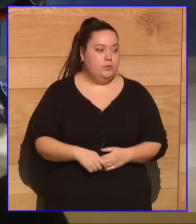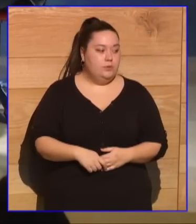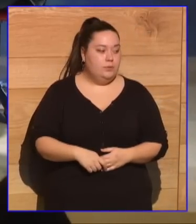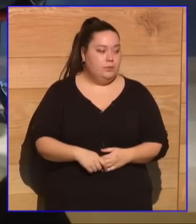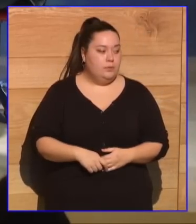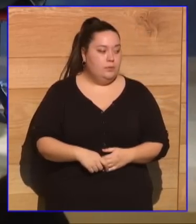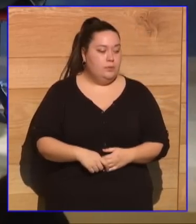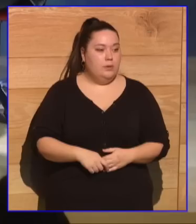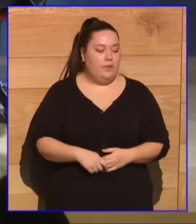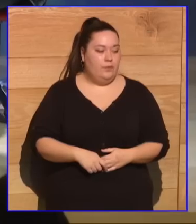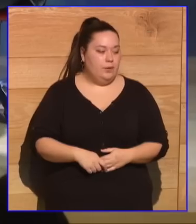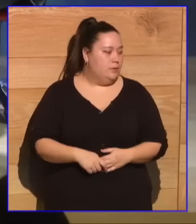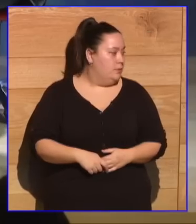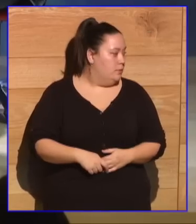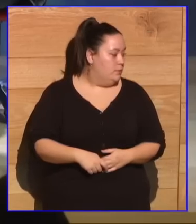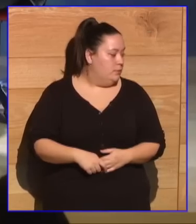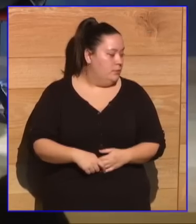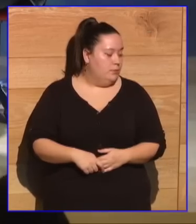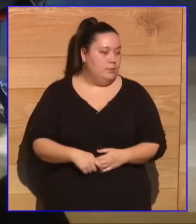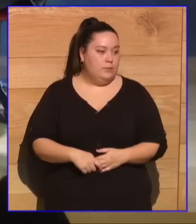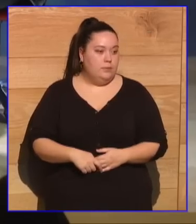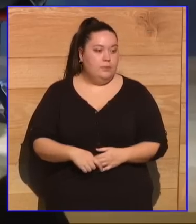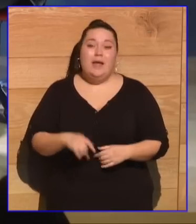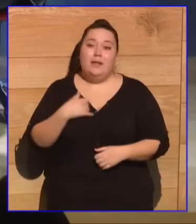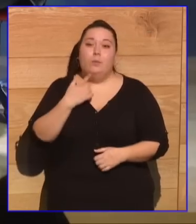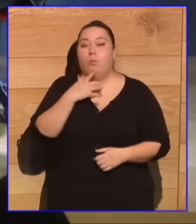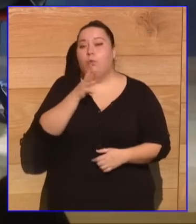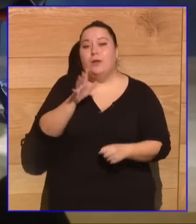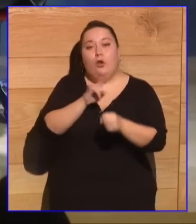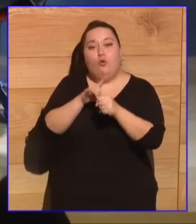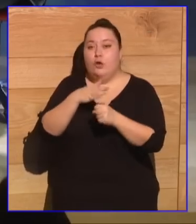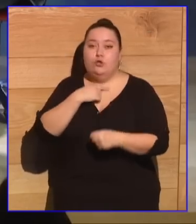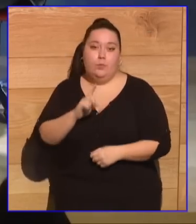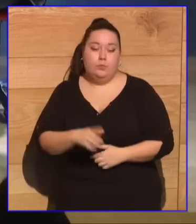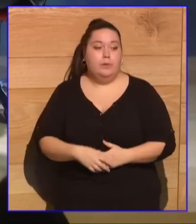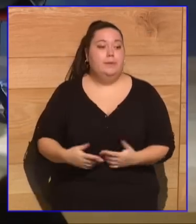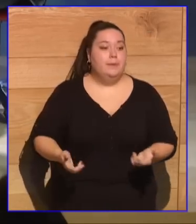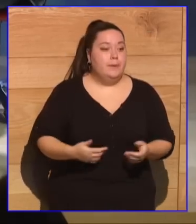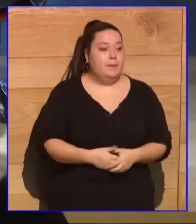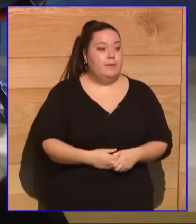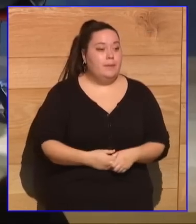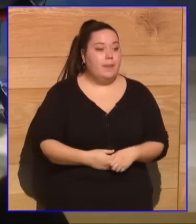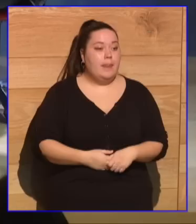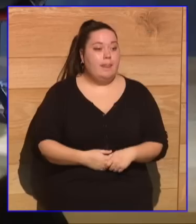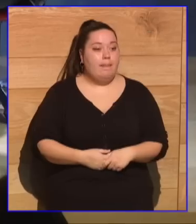poquito esa violencia que había y la verdad es que ahora estamos Pero estoy más escucha, relajado. ¿Cómo o sea, se llamaba el director ese no le gustaban los